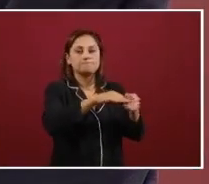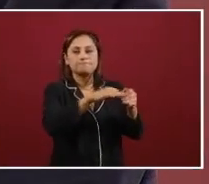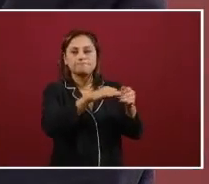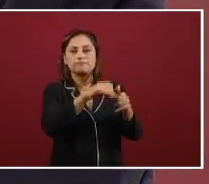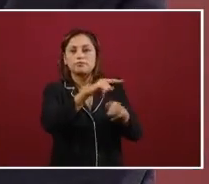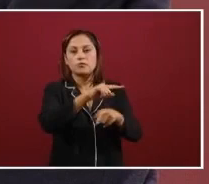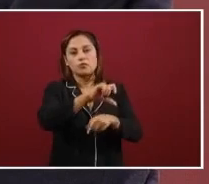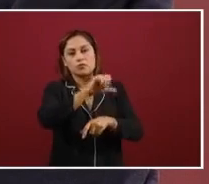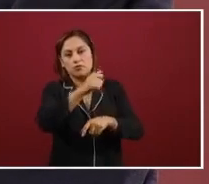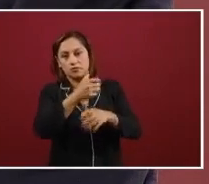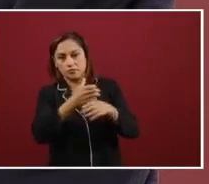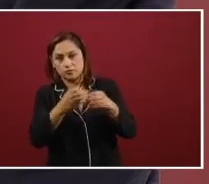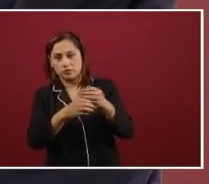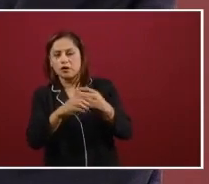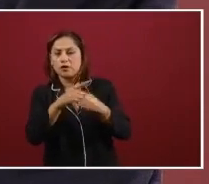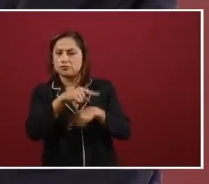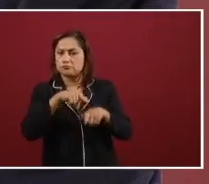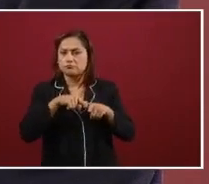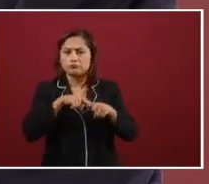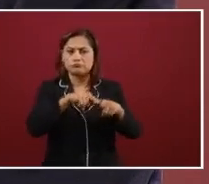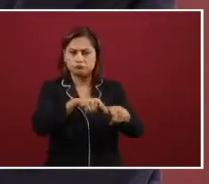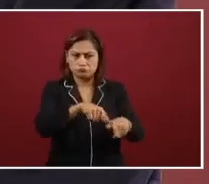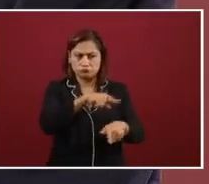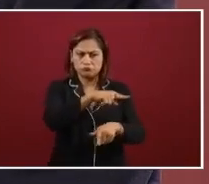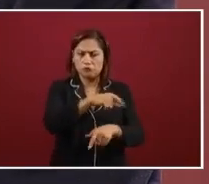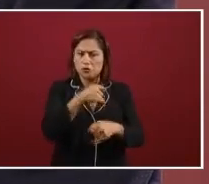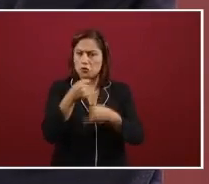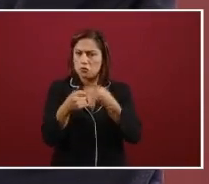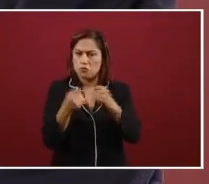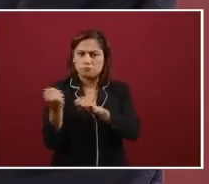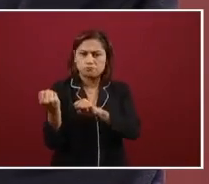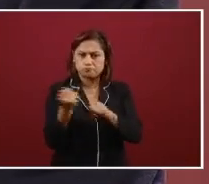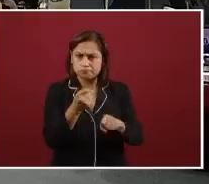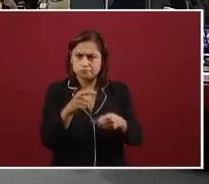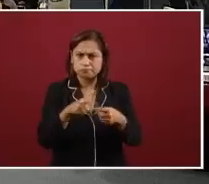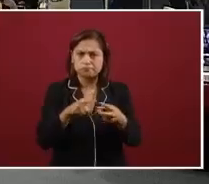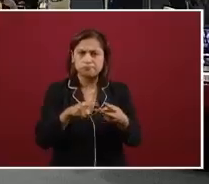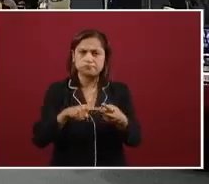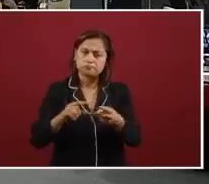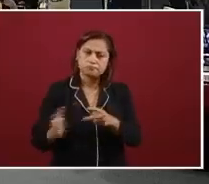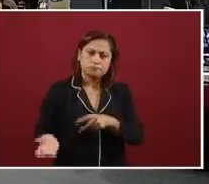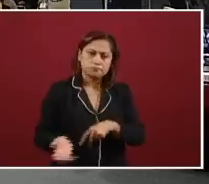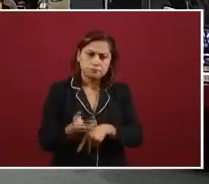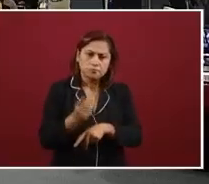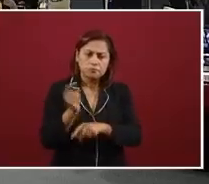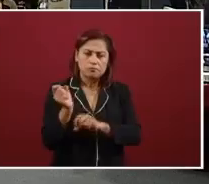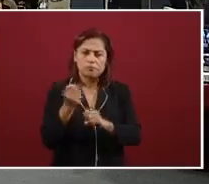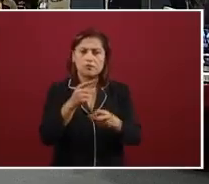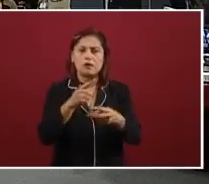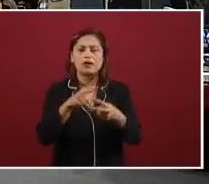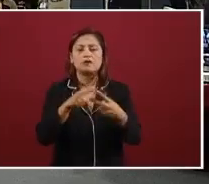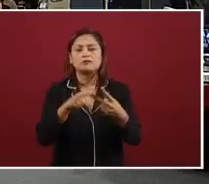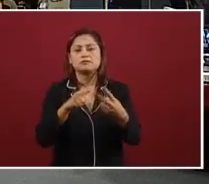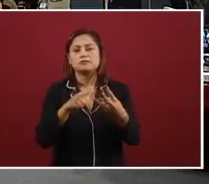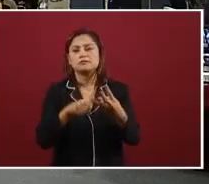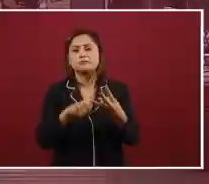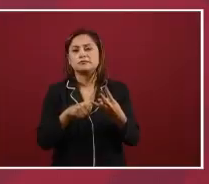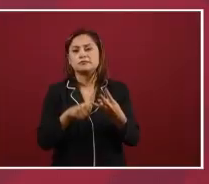utilizados para jugar béisbol, softball, y hay ahora